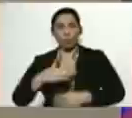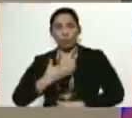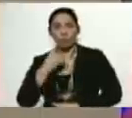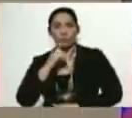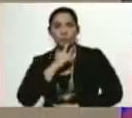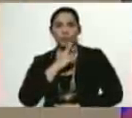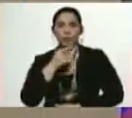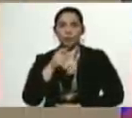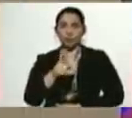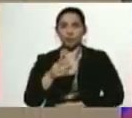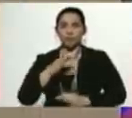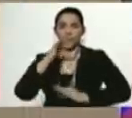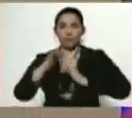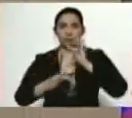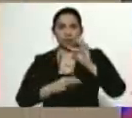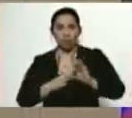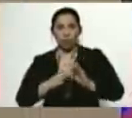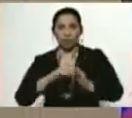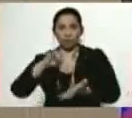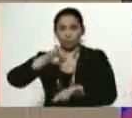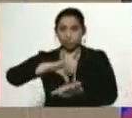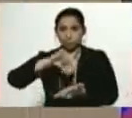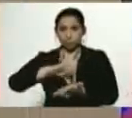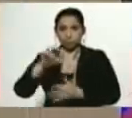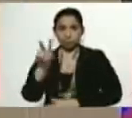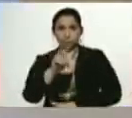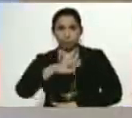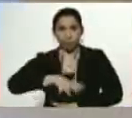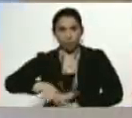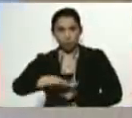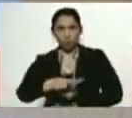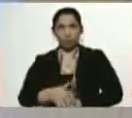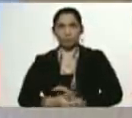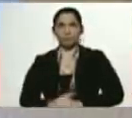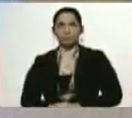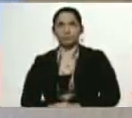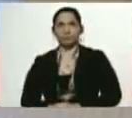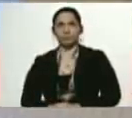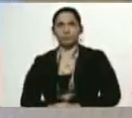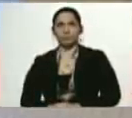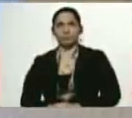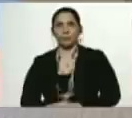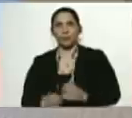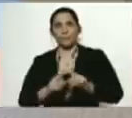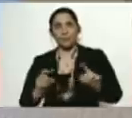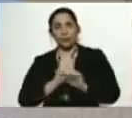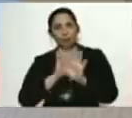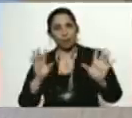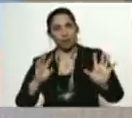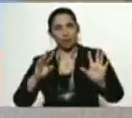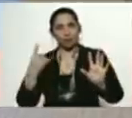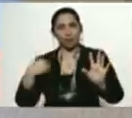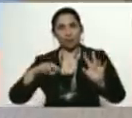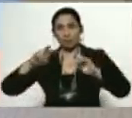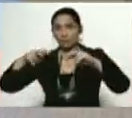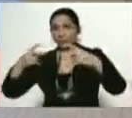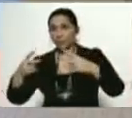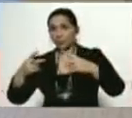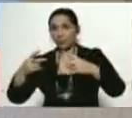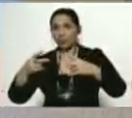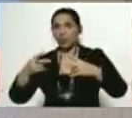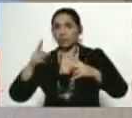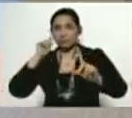así, como infecciones autóctonas del territorio venezolano. Claro, tenemos una novedad, tenemos un